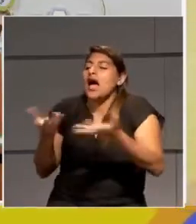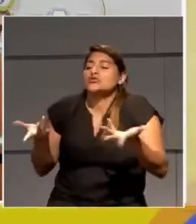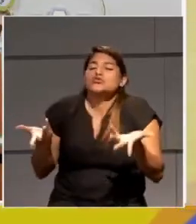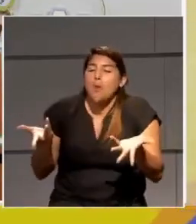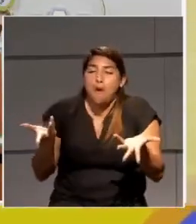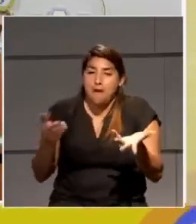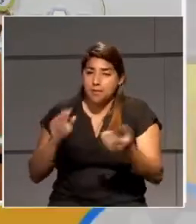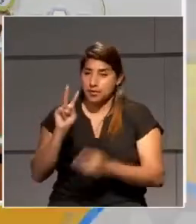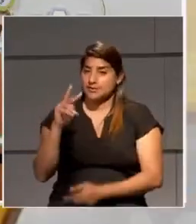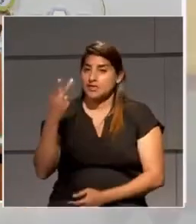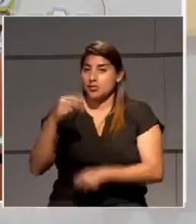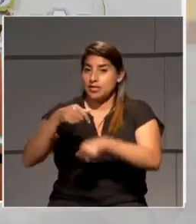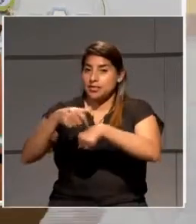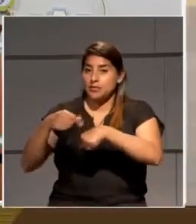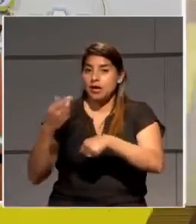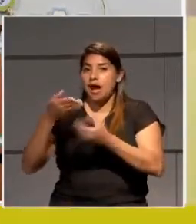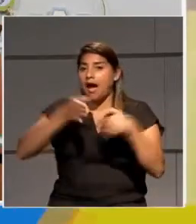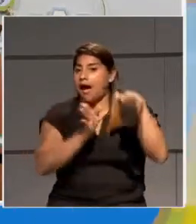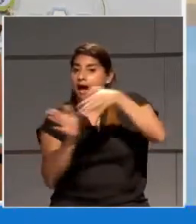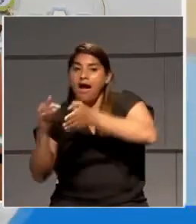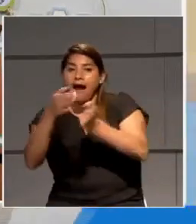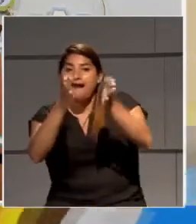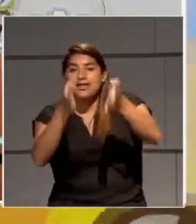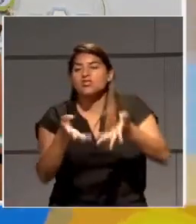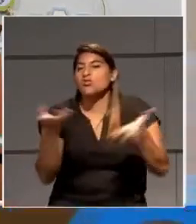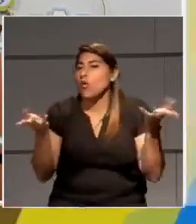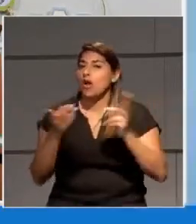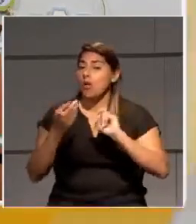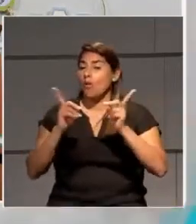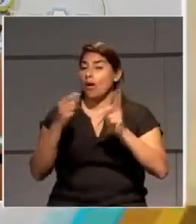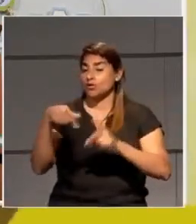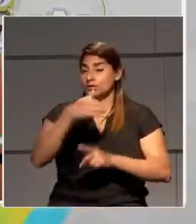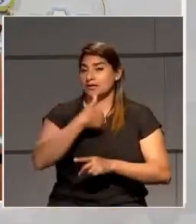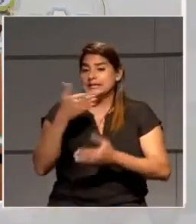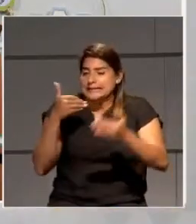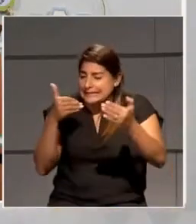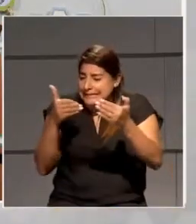contanos. ¿Qué aventuras tuviste en esta segunda temporada